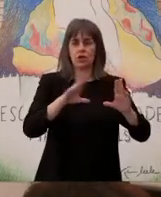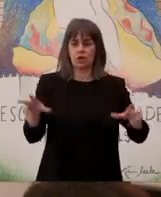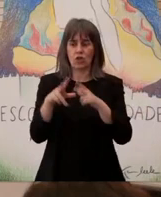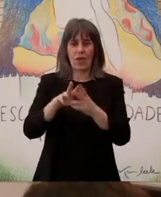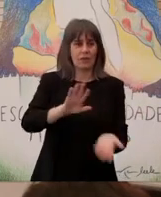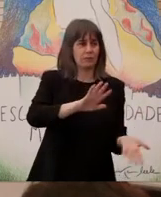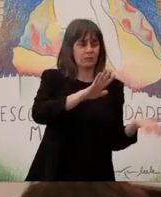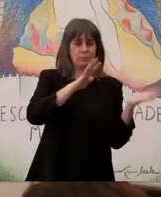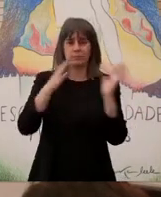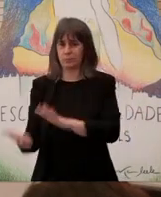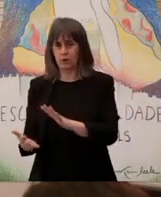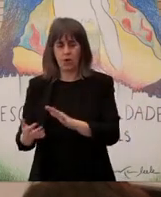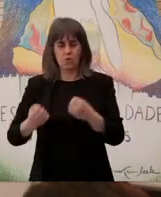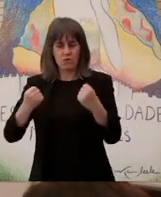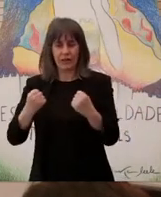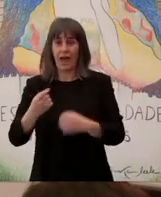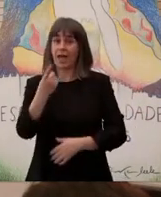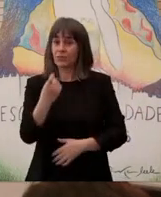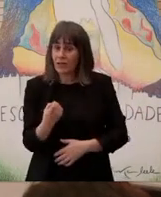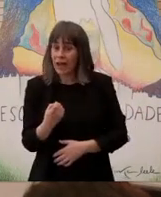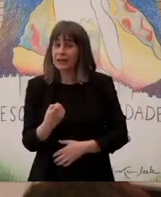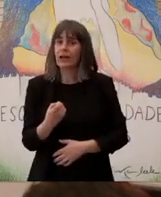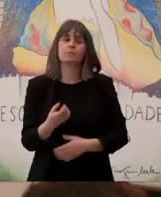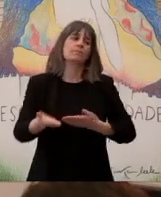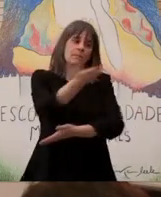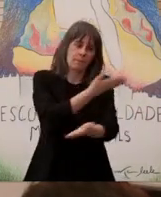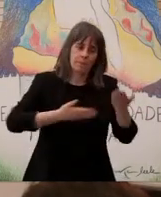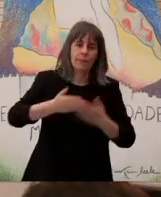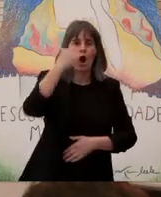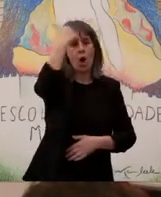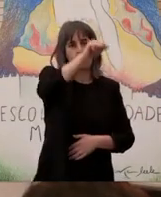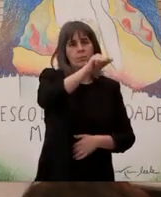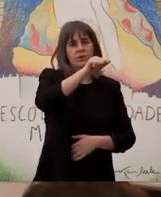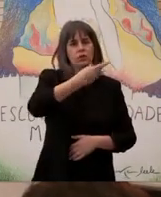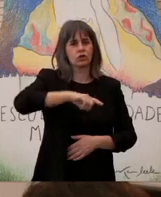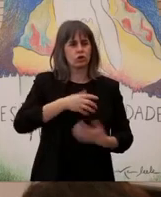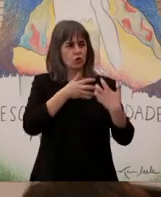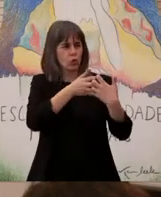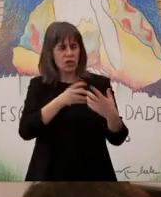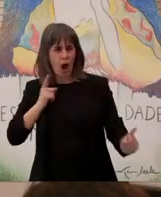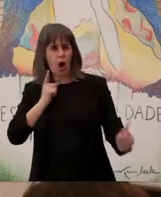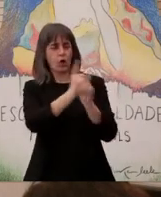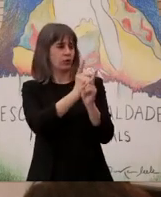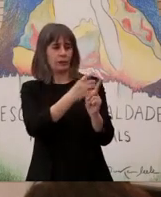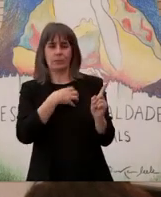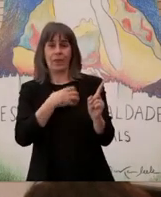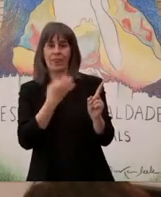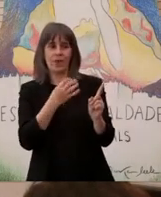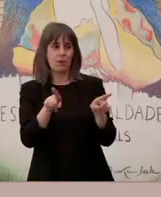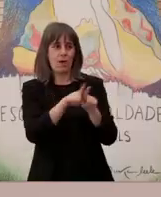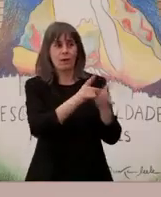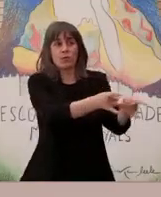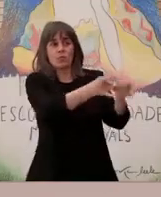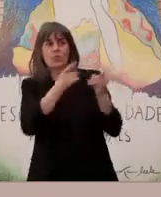nunca irá a diente enfrentados con hombres en loita contra él es sino atrayendo los sanos entonces